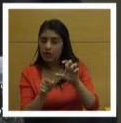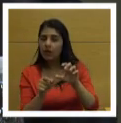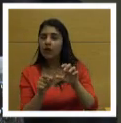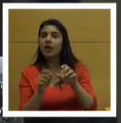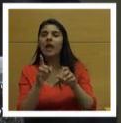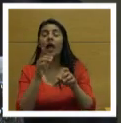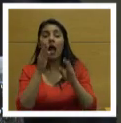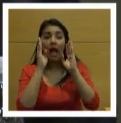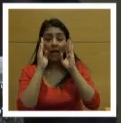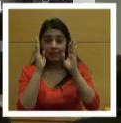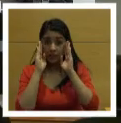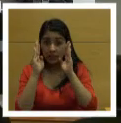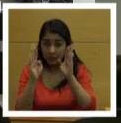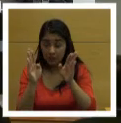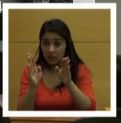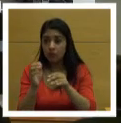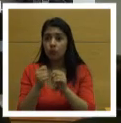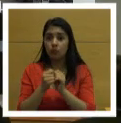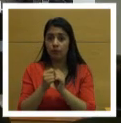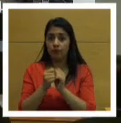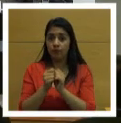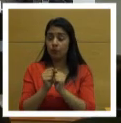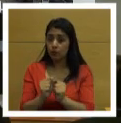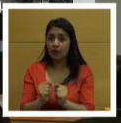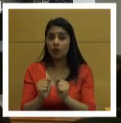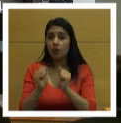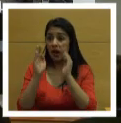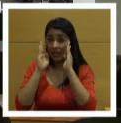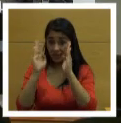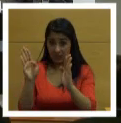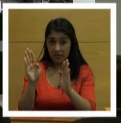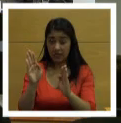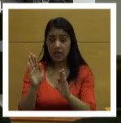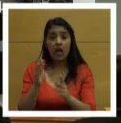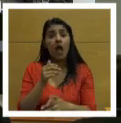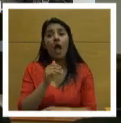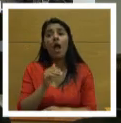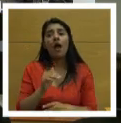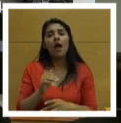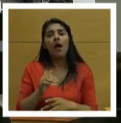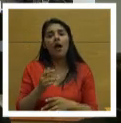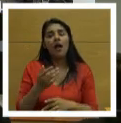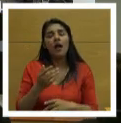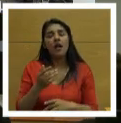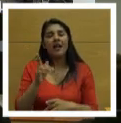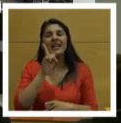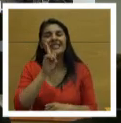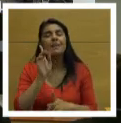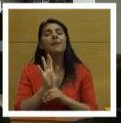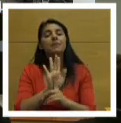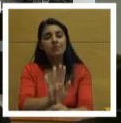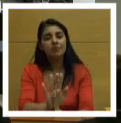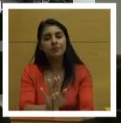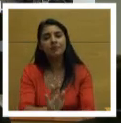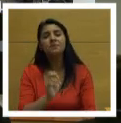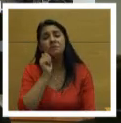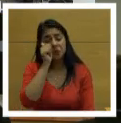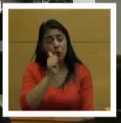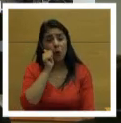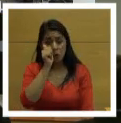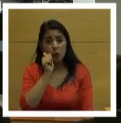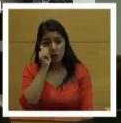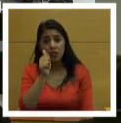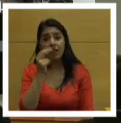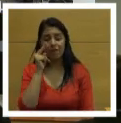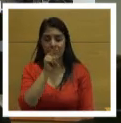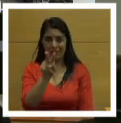expondrán respecto de aquello que a diario les toca presenciar y que son